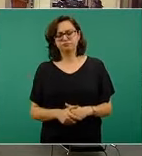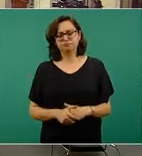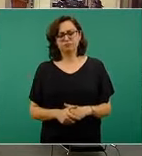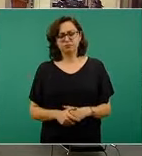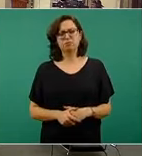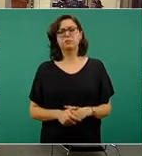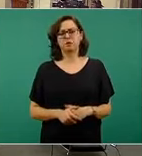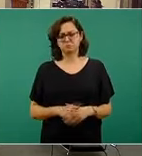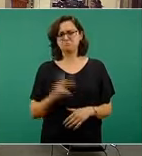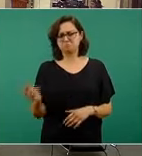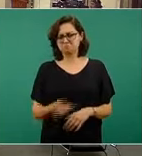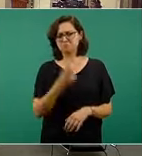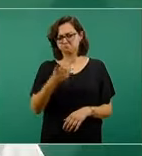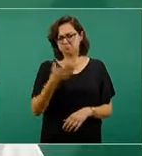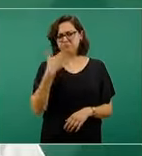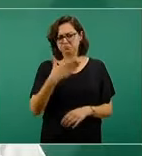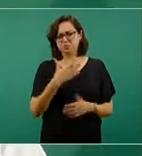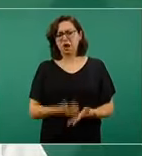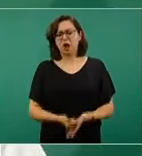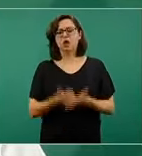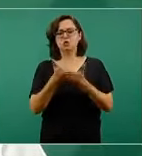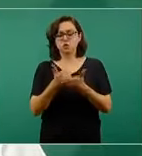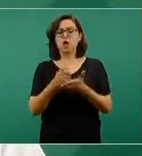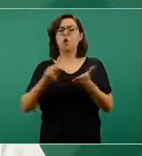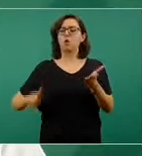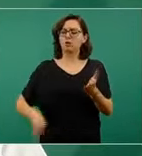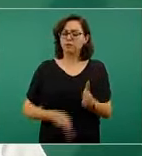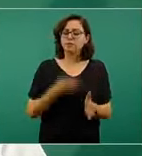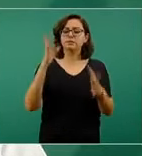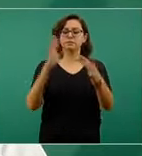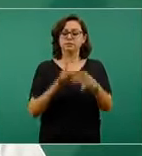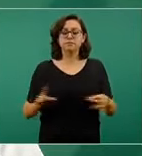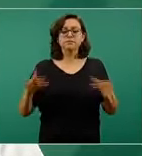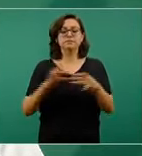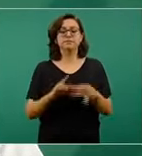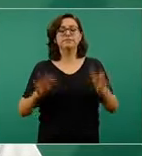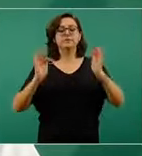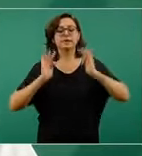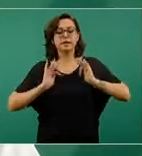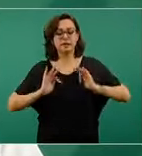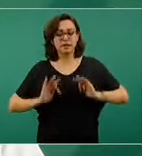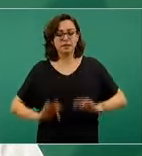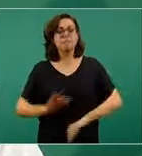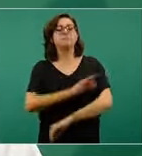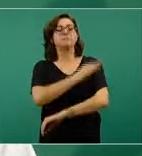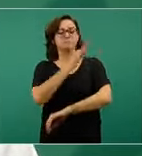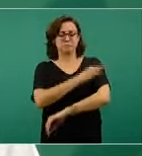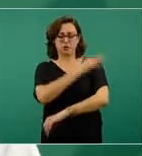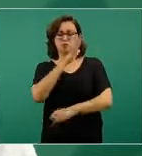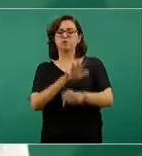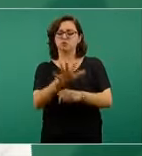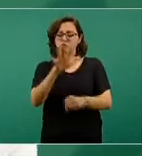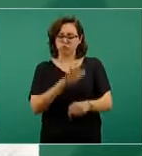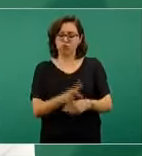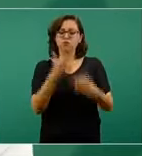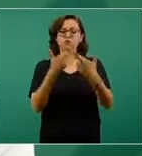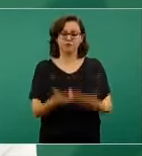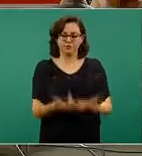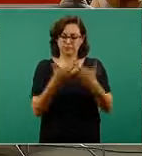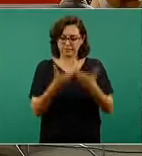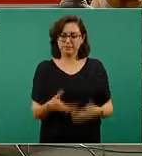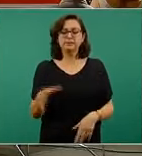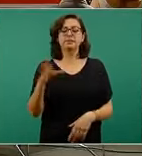esto nos ayuda a insistir en que las personas estén tranquilas. Hay vacuna suficiente para todas y todos.